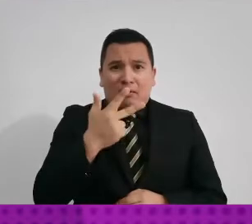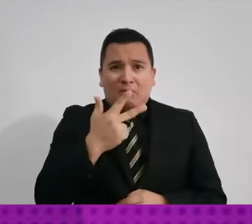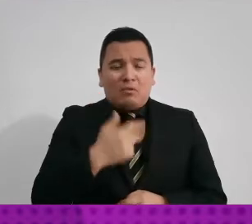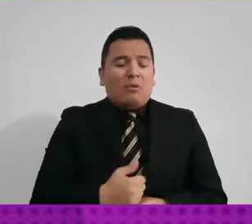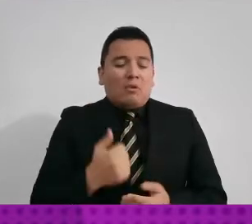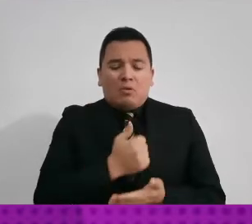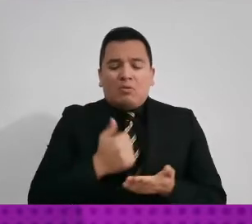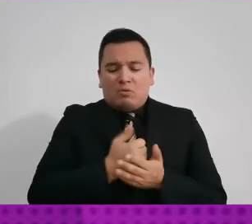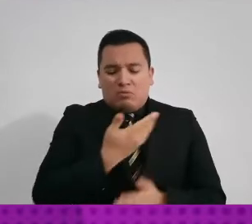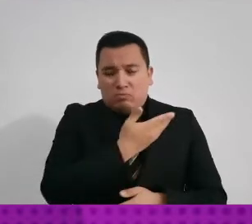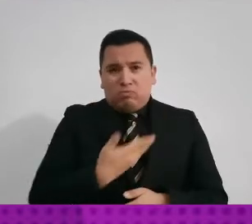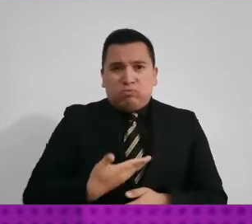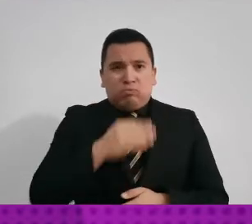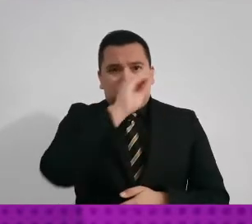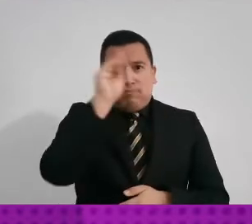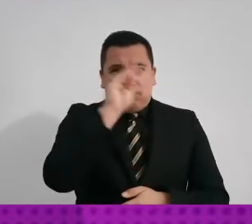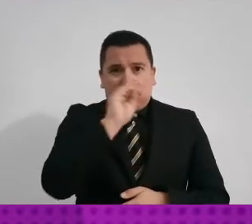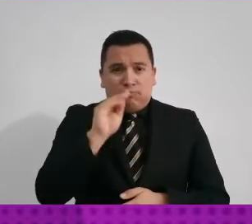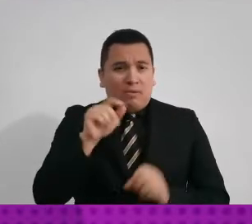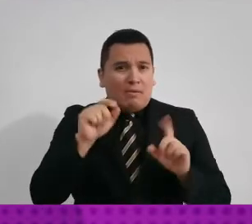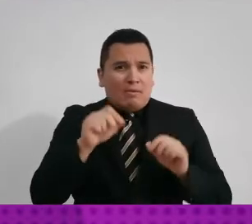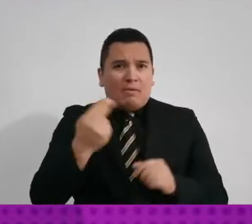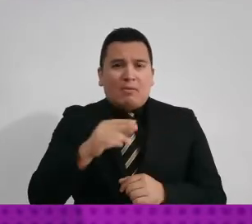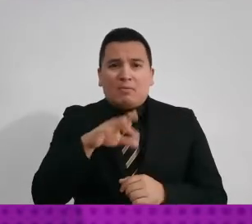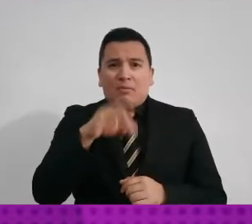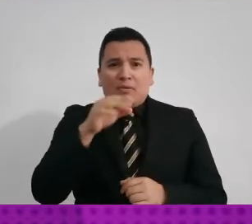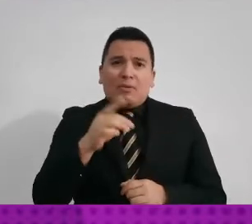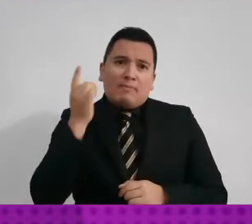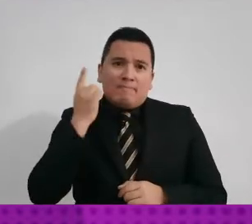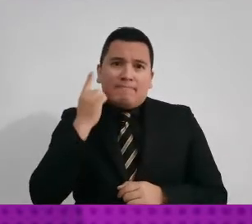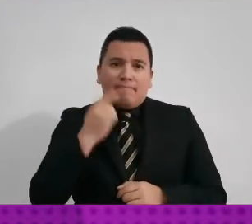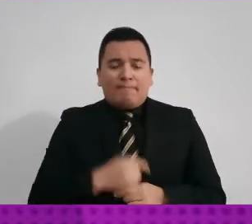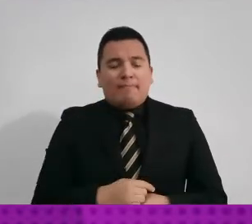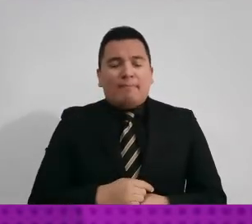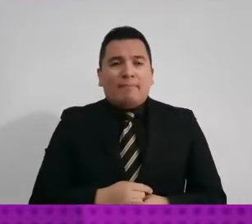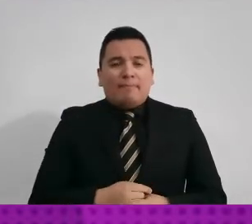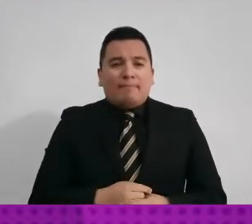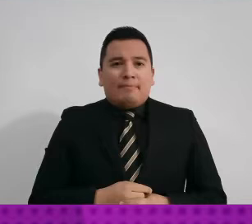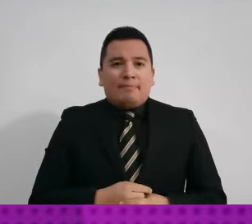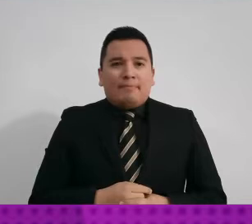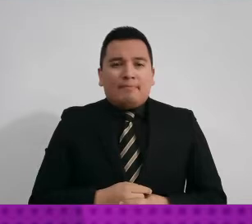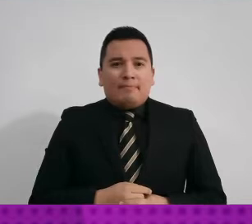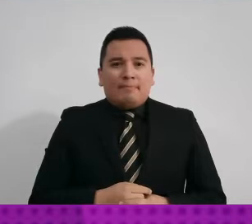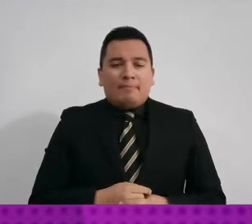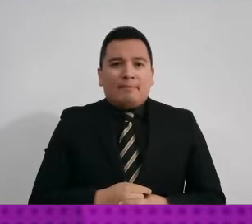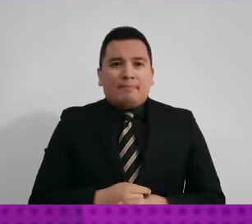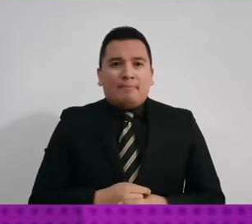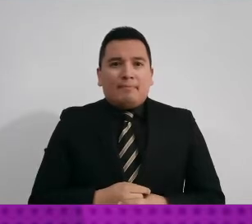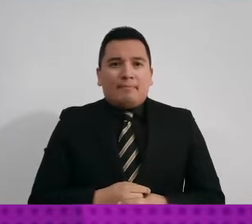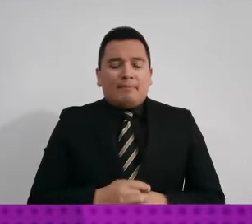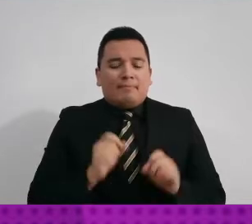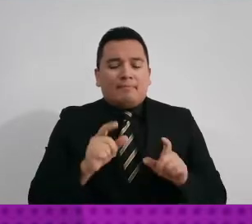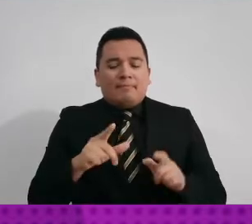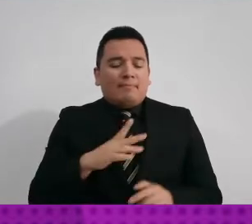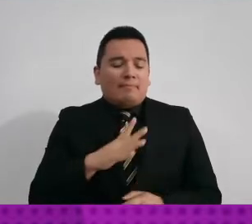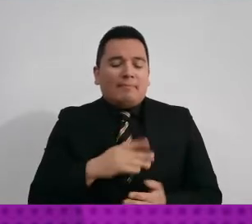los 38 ayuntamientos, pues también habrá elección para diputados federales en el estado.